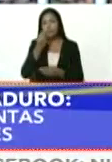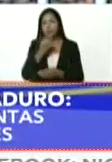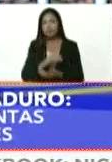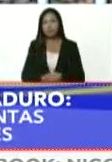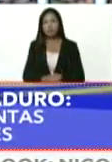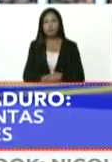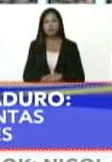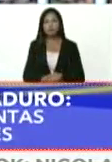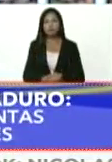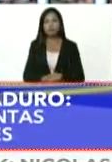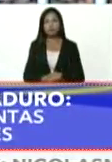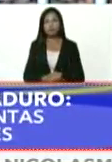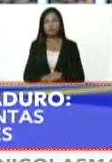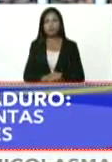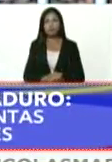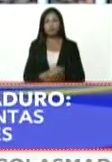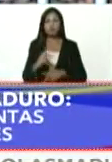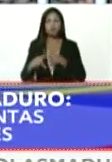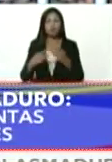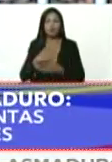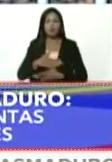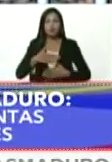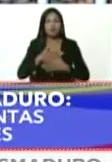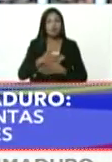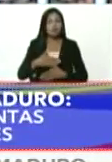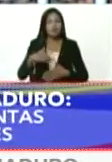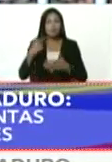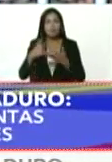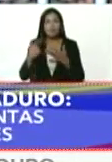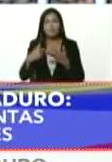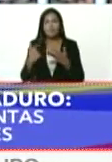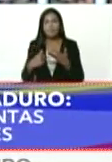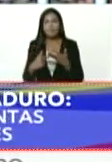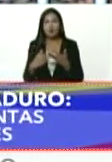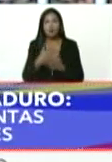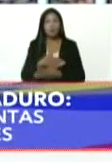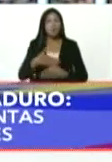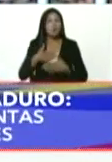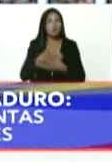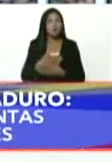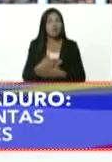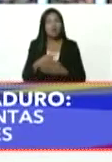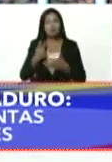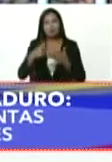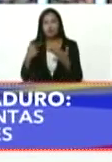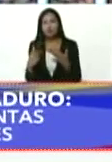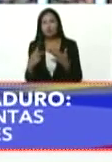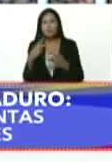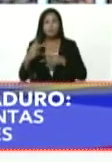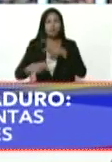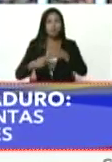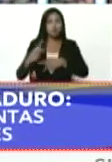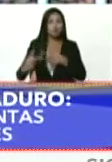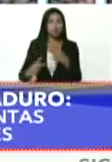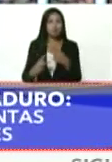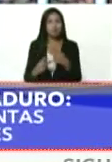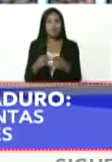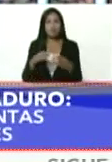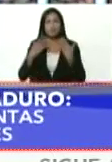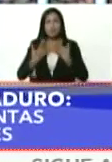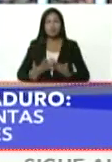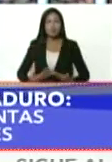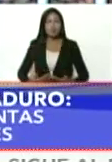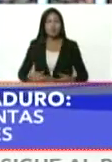producir bienes de higiene personal, de higiene del hogar, producir vestidos,